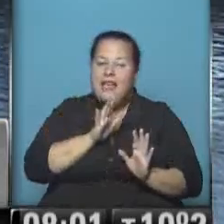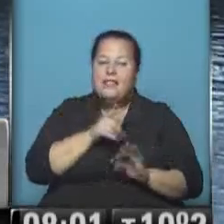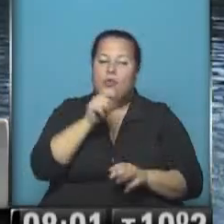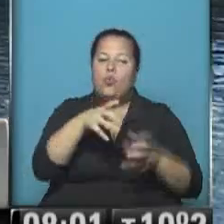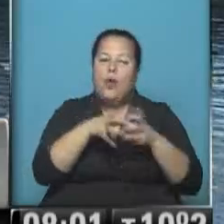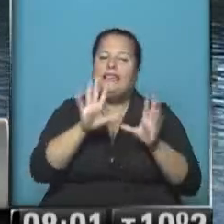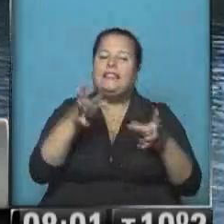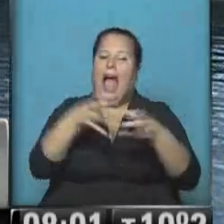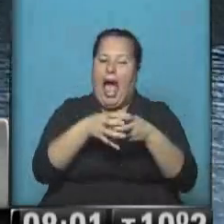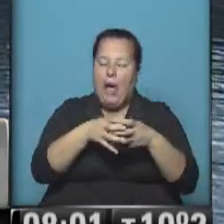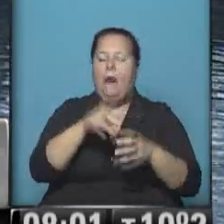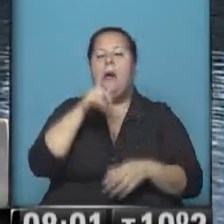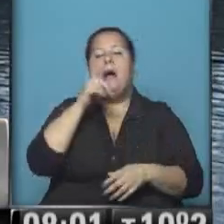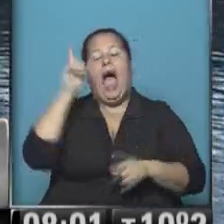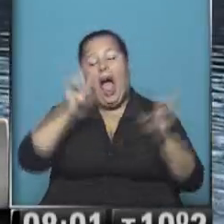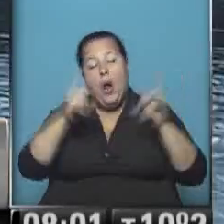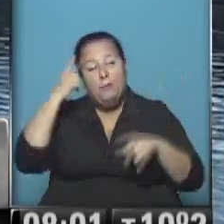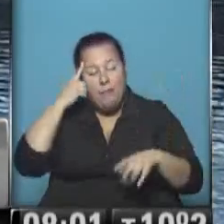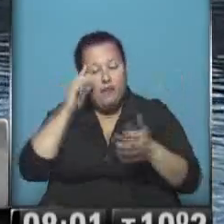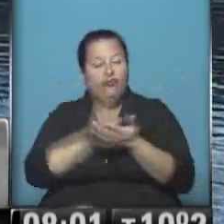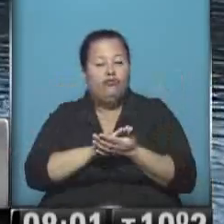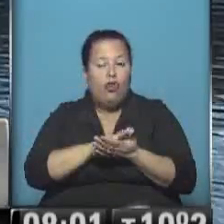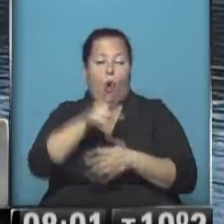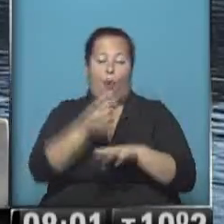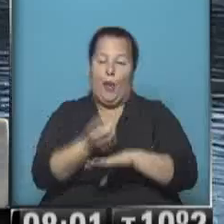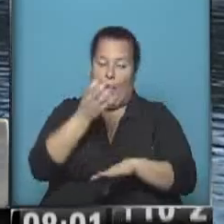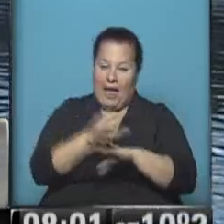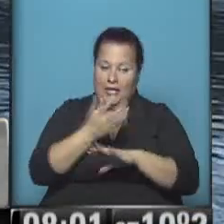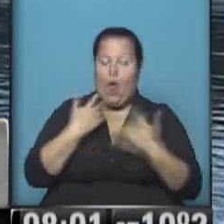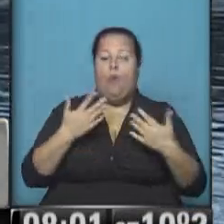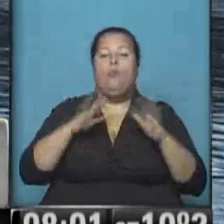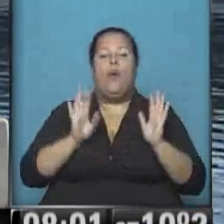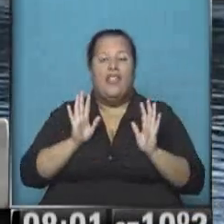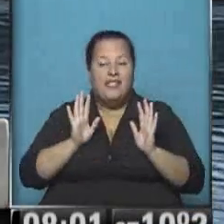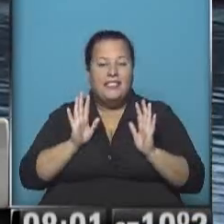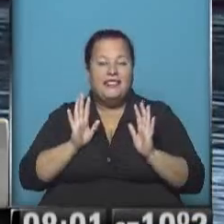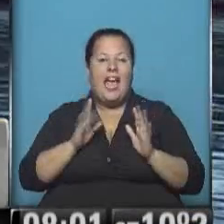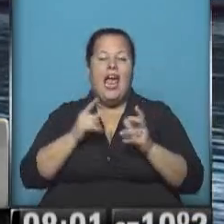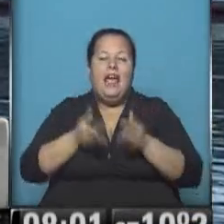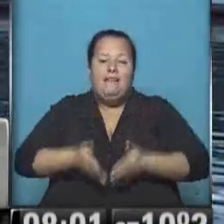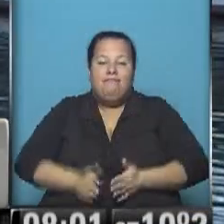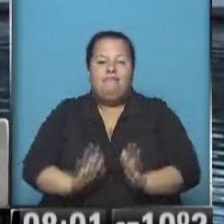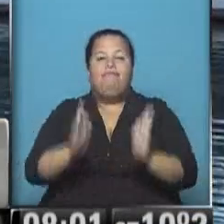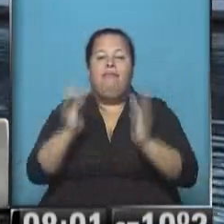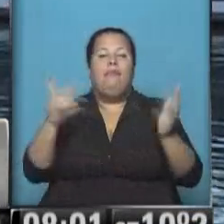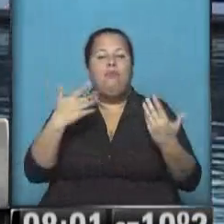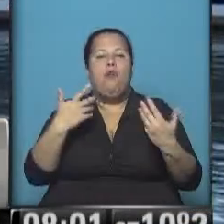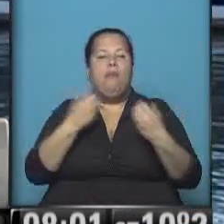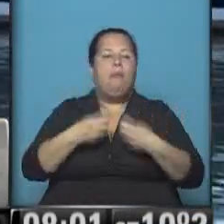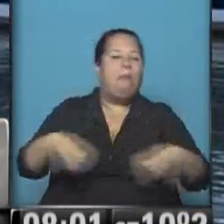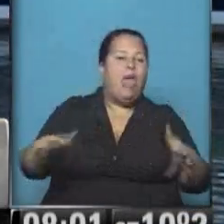estaban hay algunas especulaciones en relación con esta ballena podría tratarse de una cría que por eso había